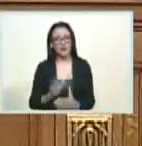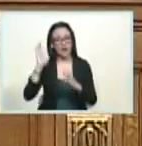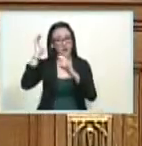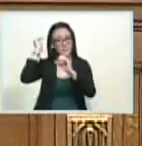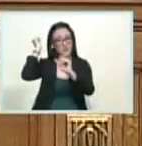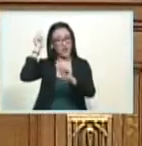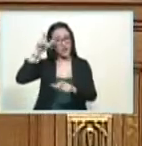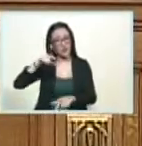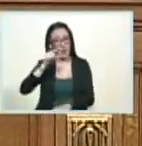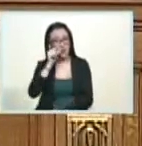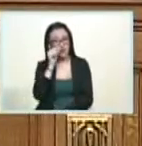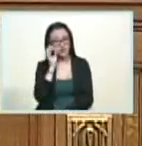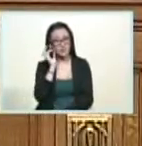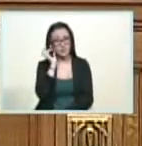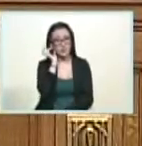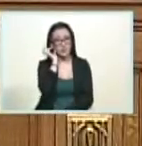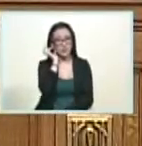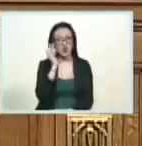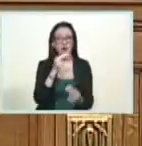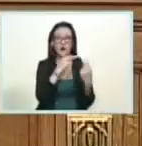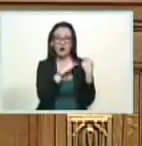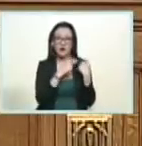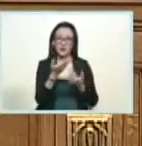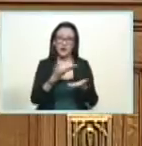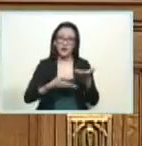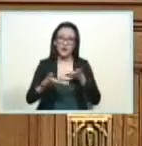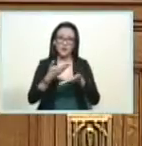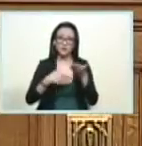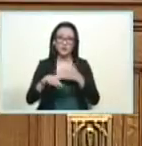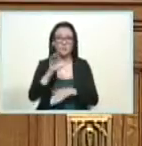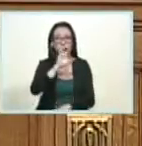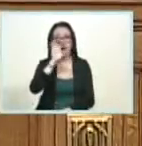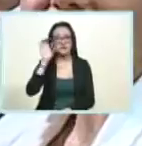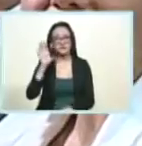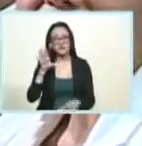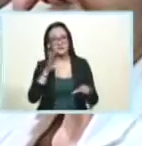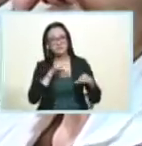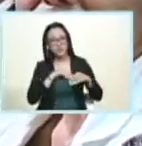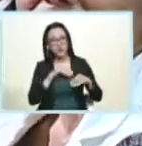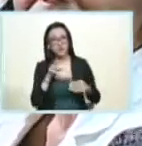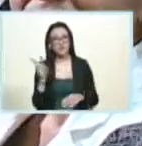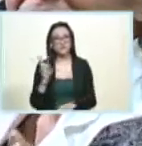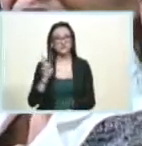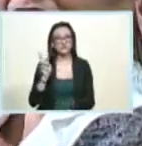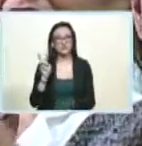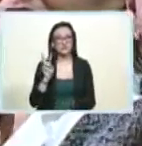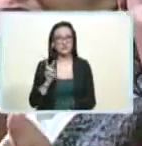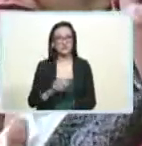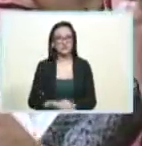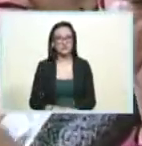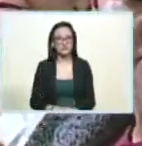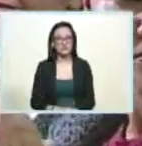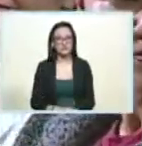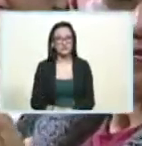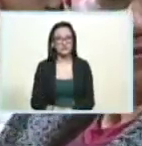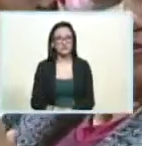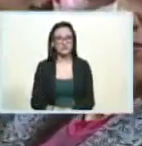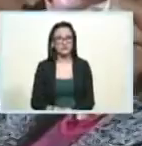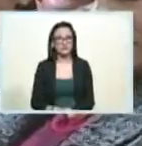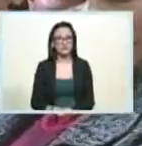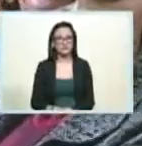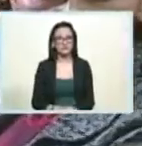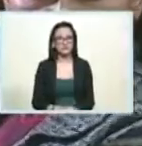embajadores, embajadoras, encargados de negocios de los países acreditados en Venezuela, quiero